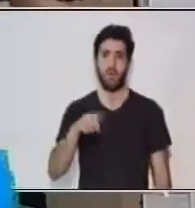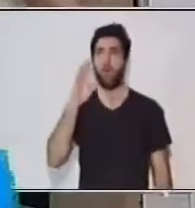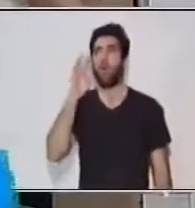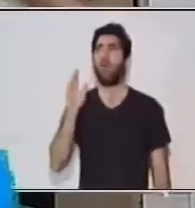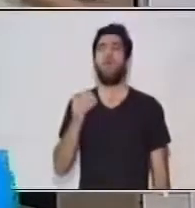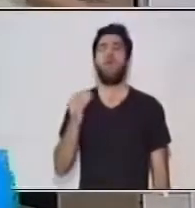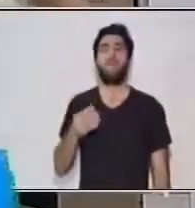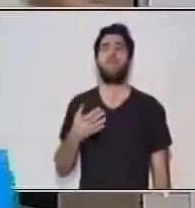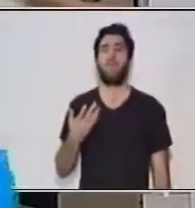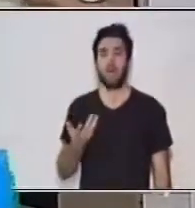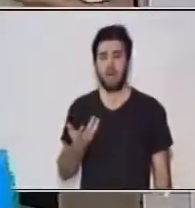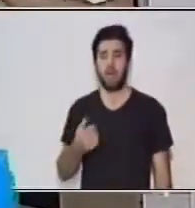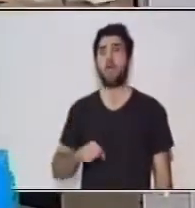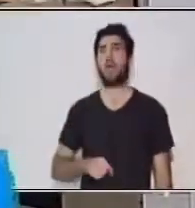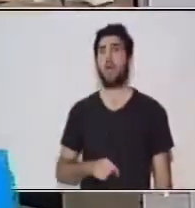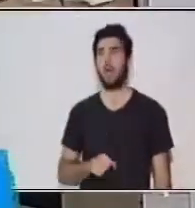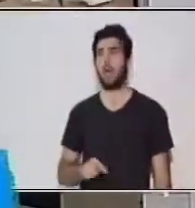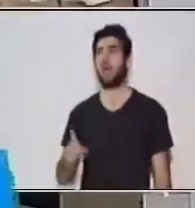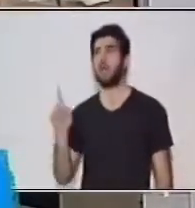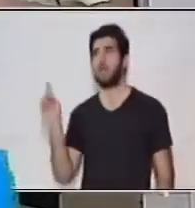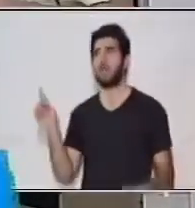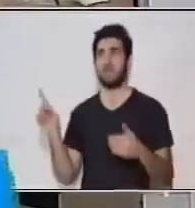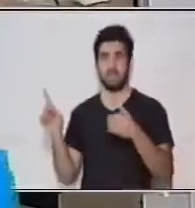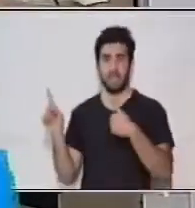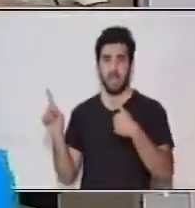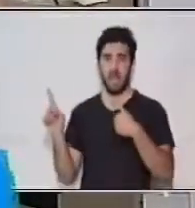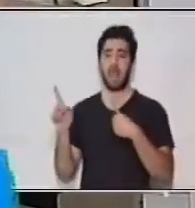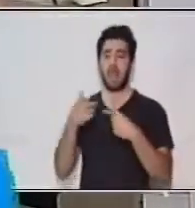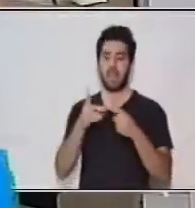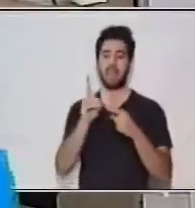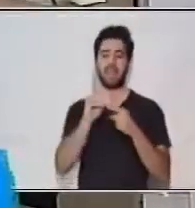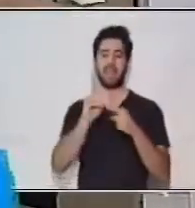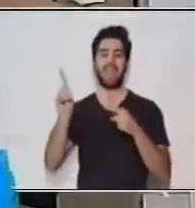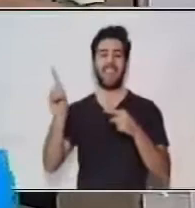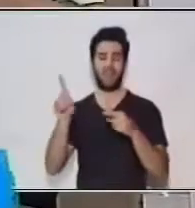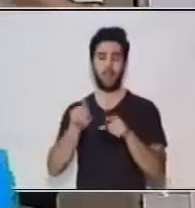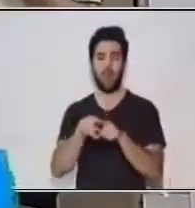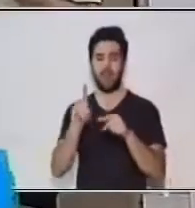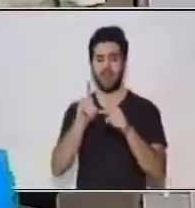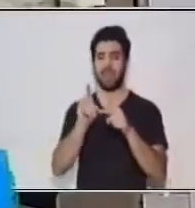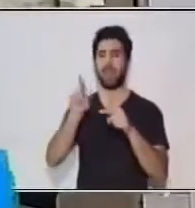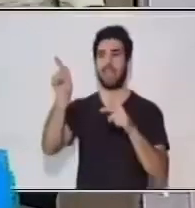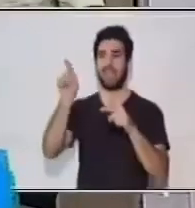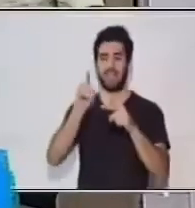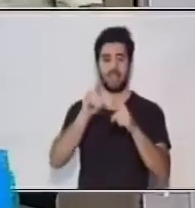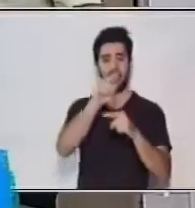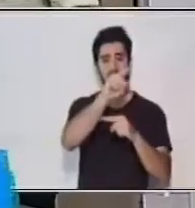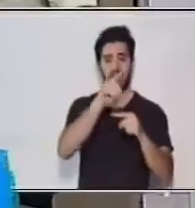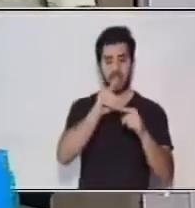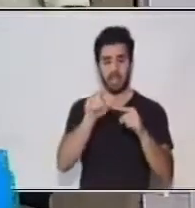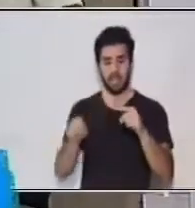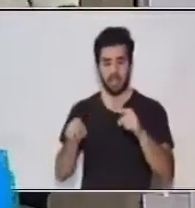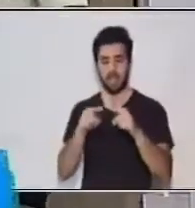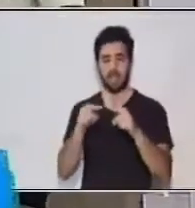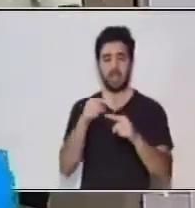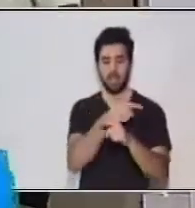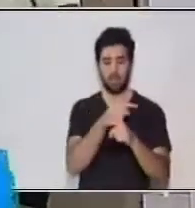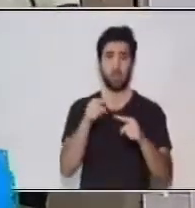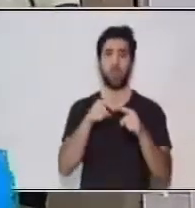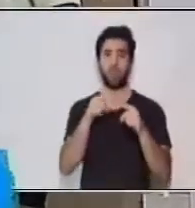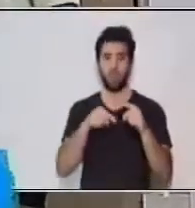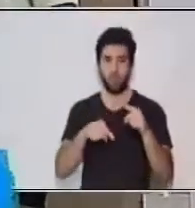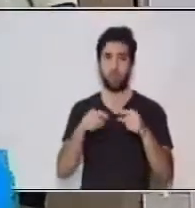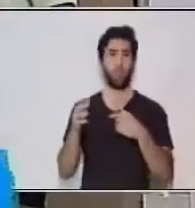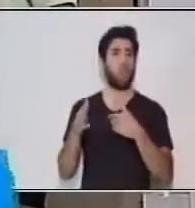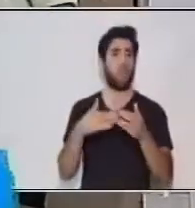sucede? Porque tiene una dirección y por lo tanto tenemos que considerar la dirección con un signo. Muy bien. Y ahí, aunque sea